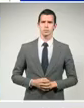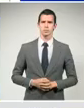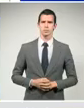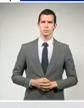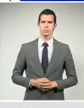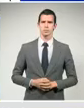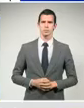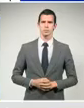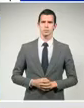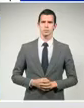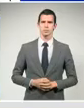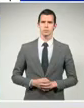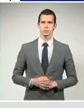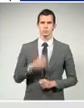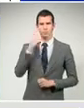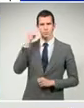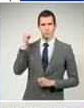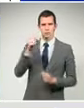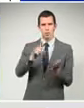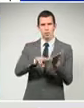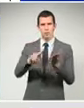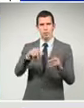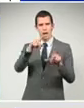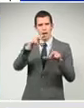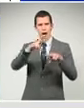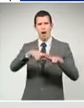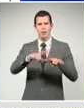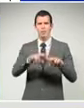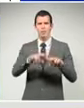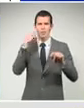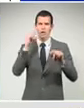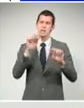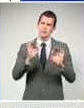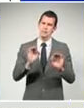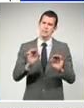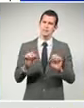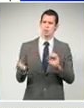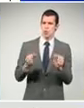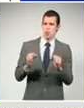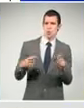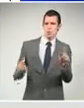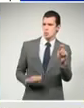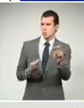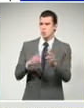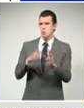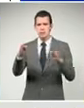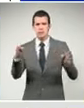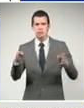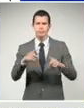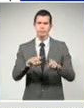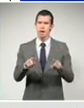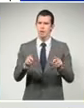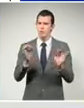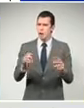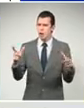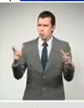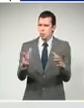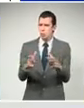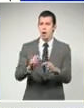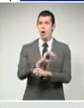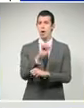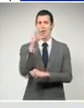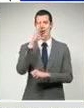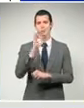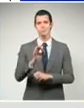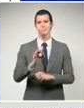gráfico, se ve que a pesar de todas las acciones todavía no se logra la reducción del número de